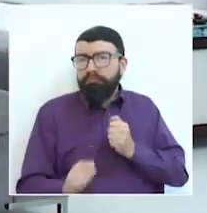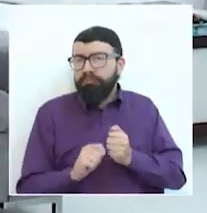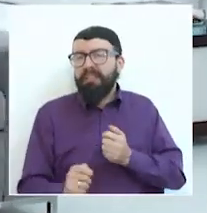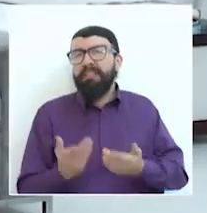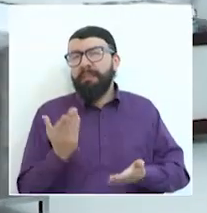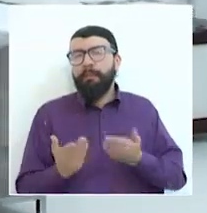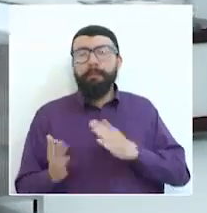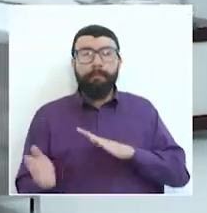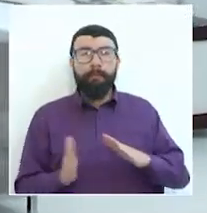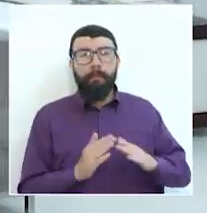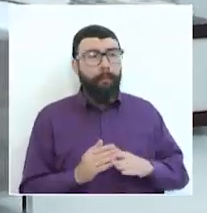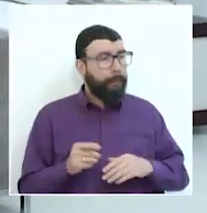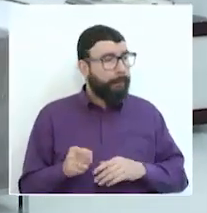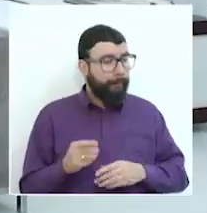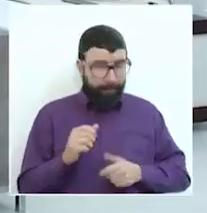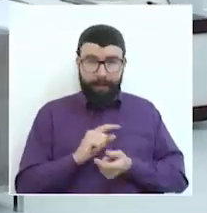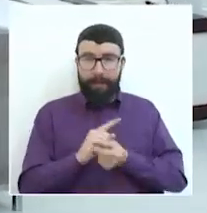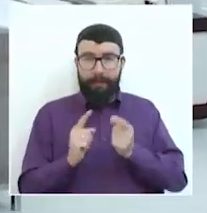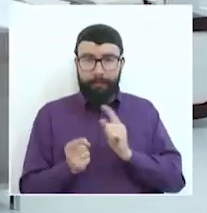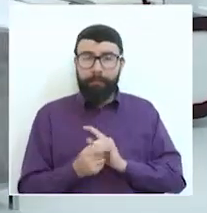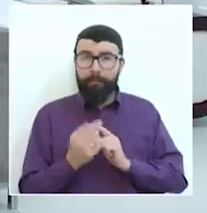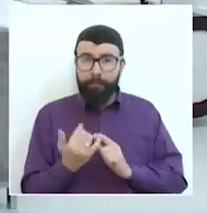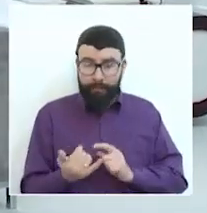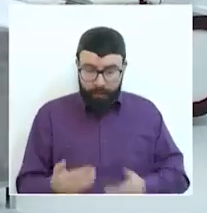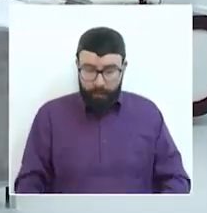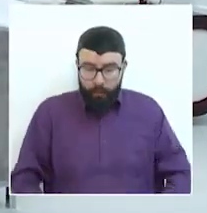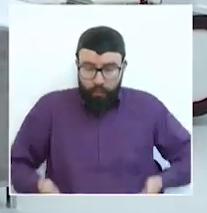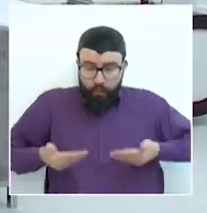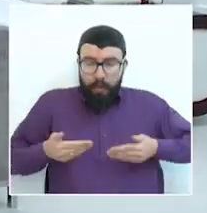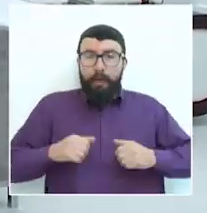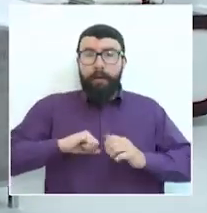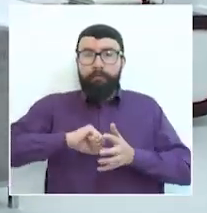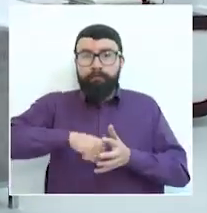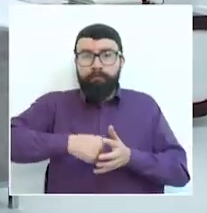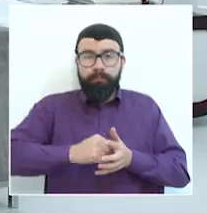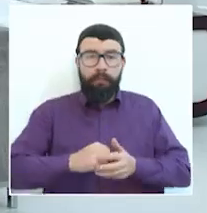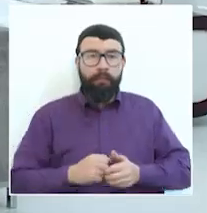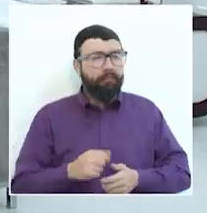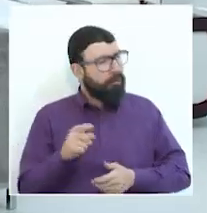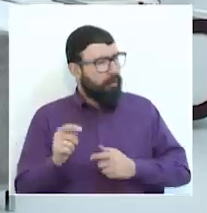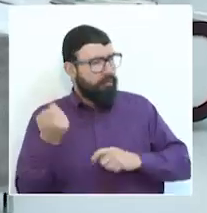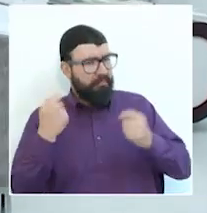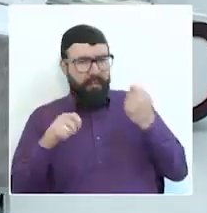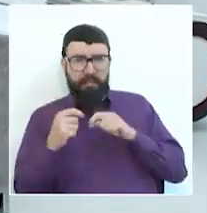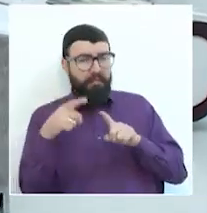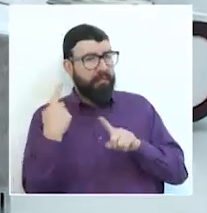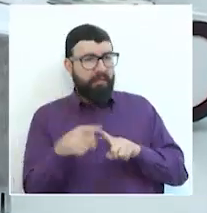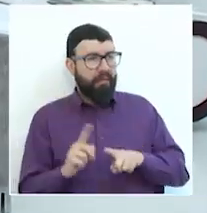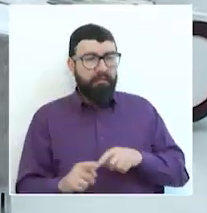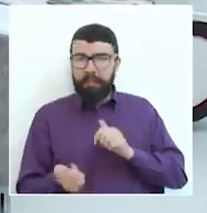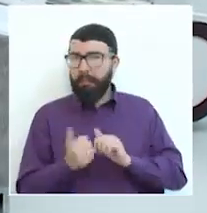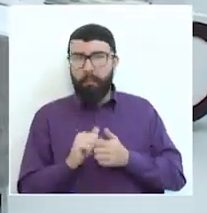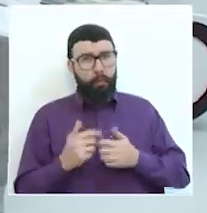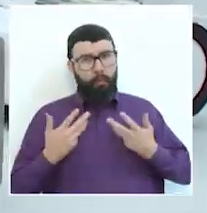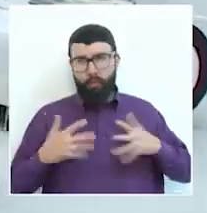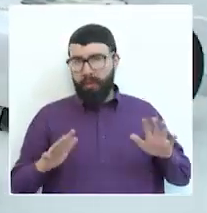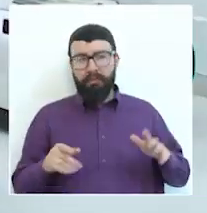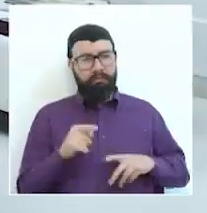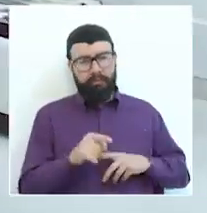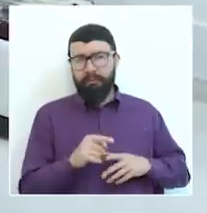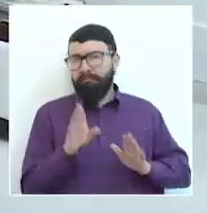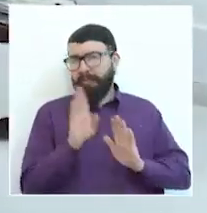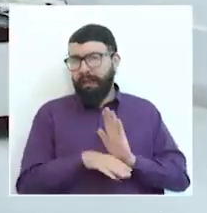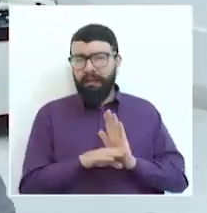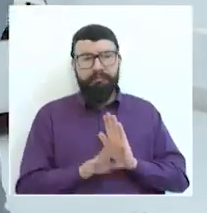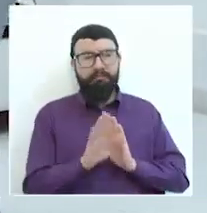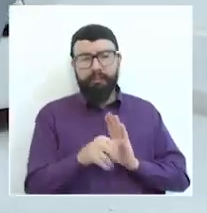vamos a pasar el cauchito a la parte de las rodillas. Entonces se lo voy a subir aquí. Estos cauchos los venden en todas partes de deporte, pues esto es algo supremamente económico